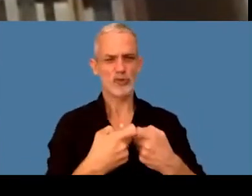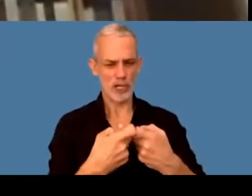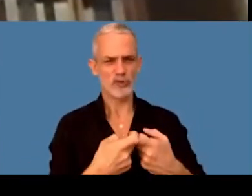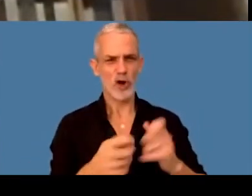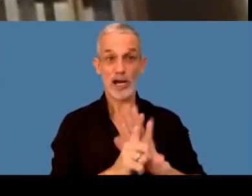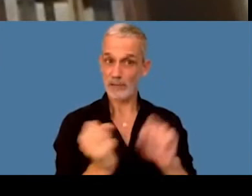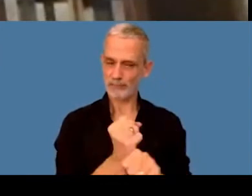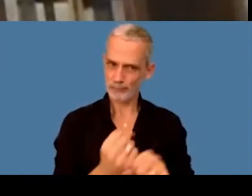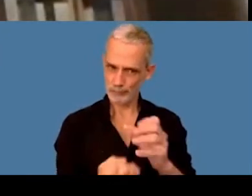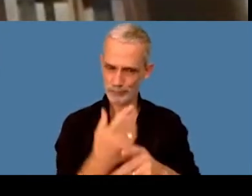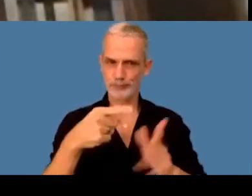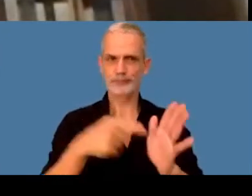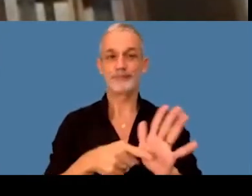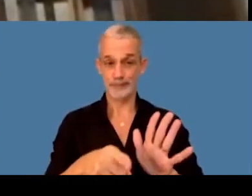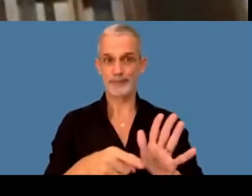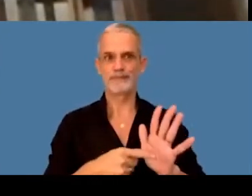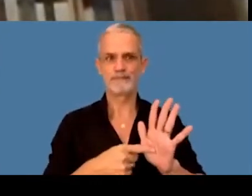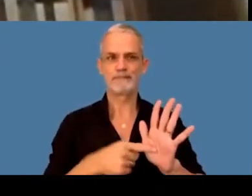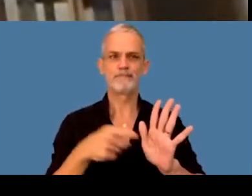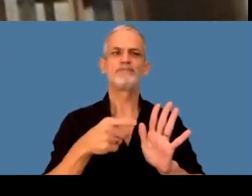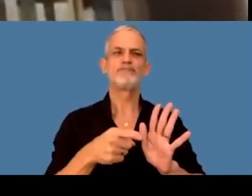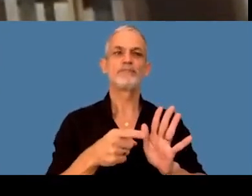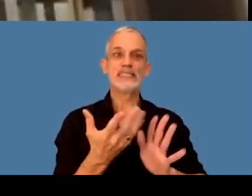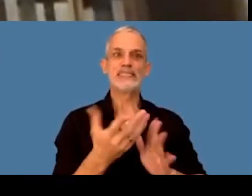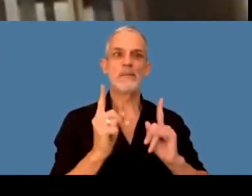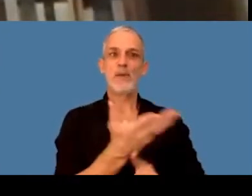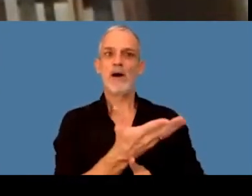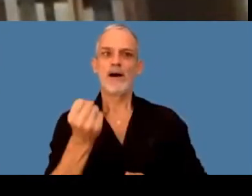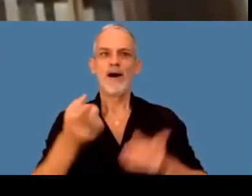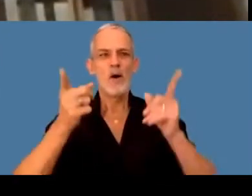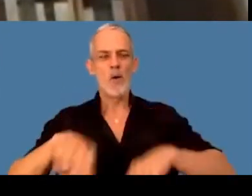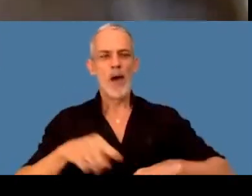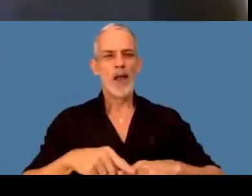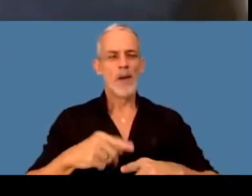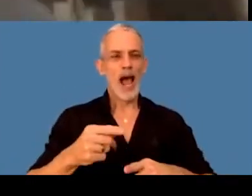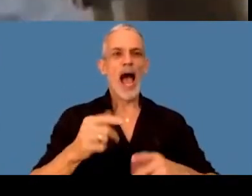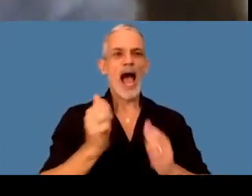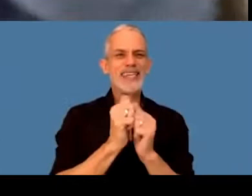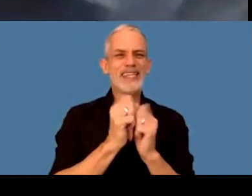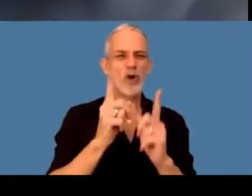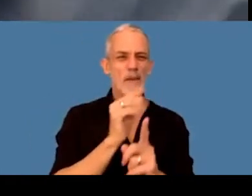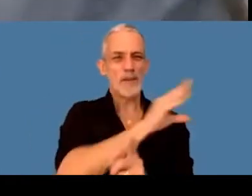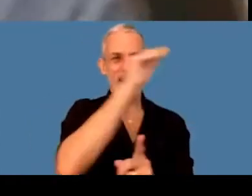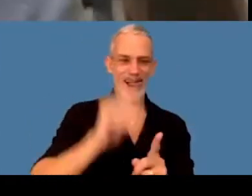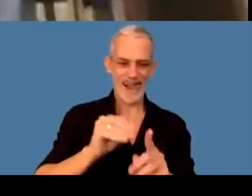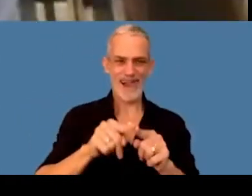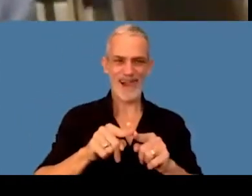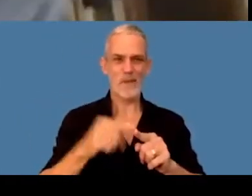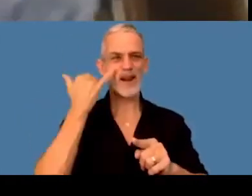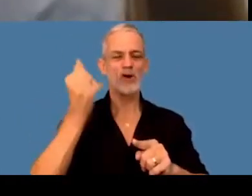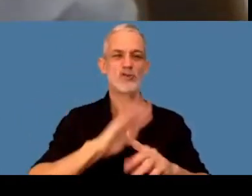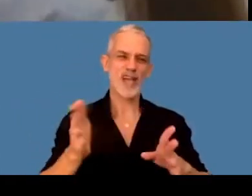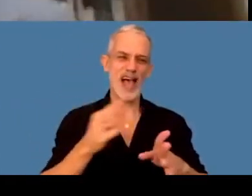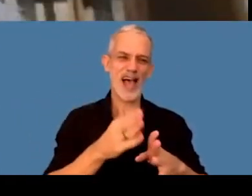Y como que se retoma, se vuelve al paradigma histórico, pero ya estamos en